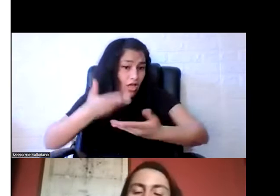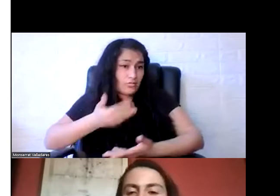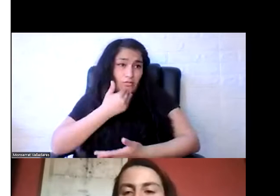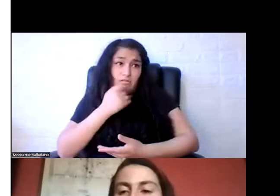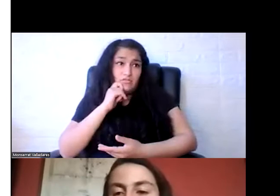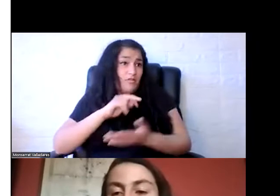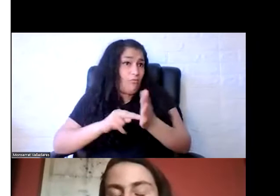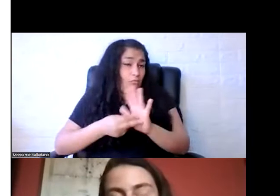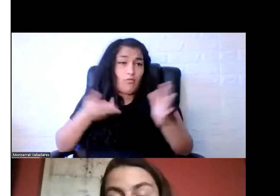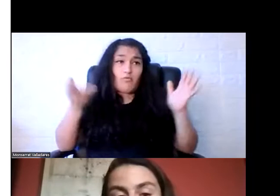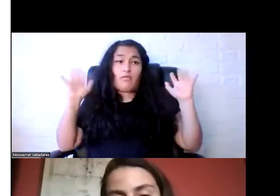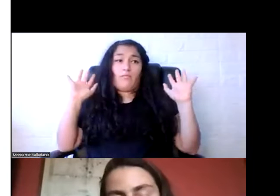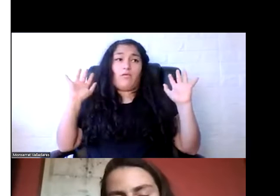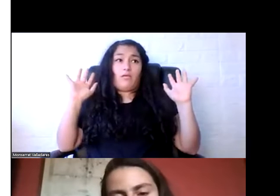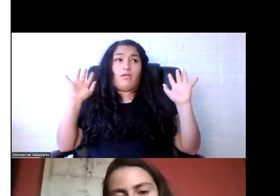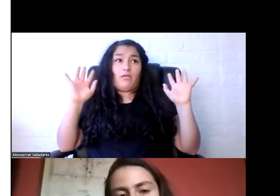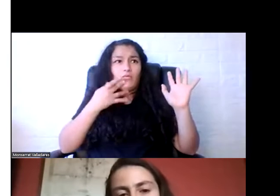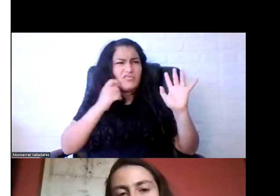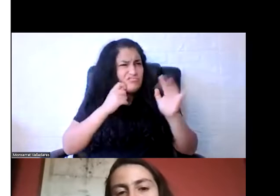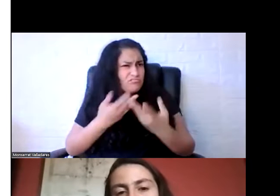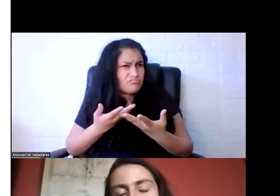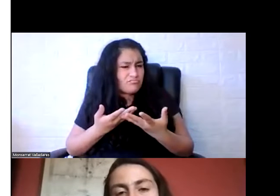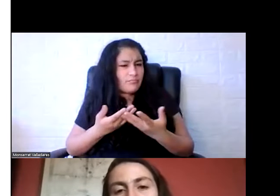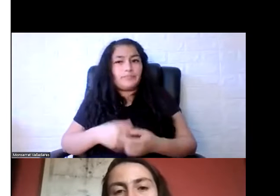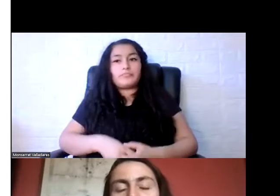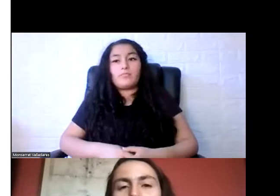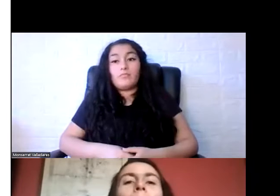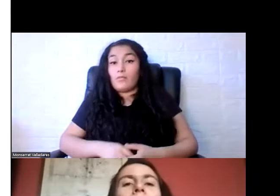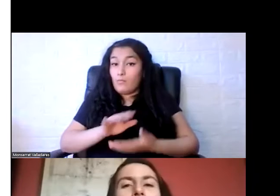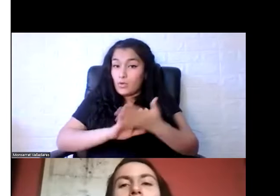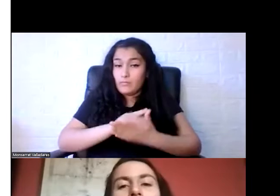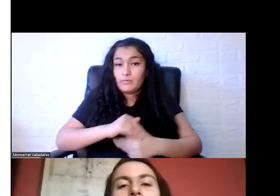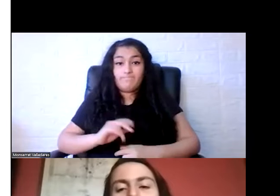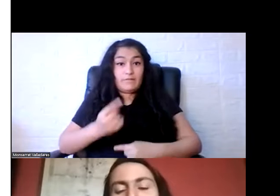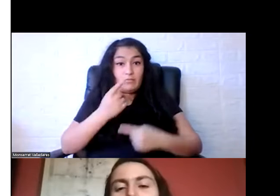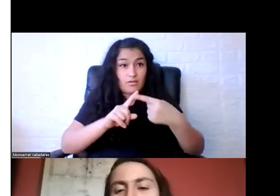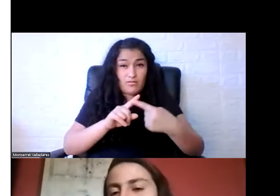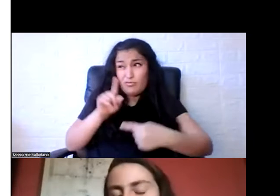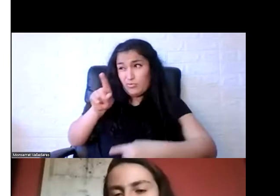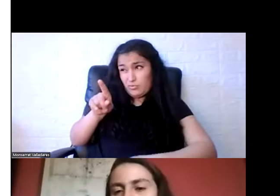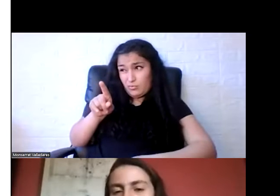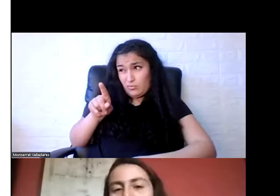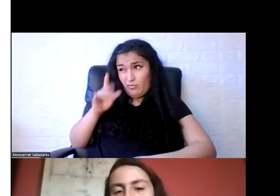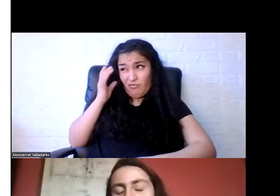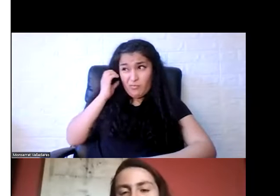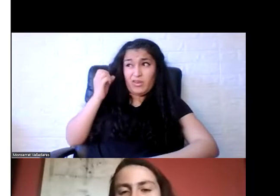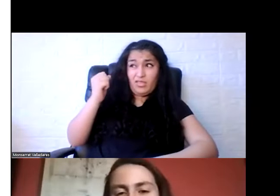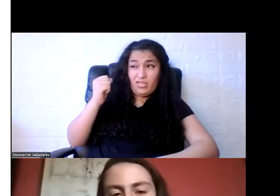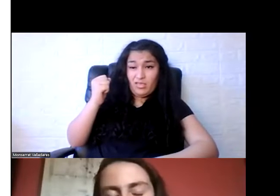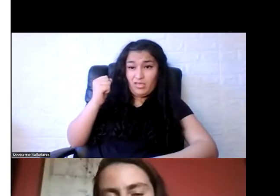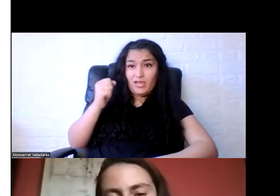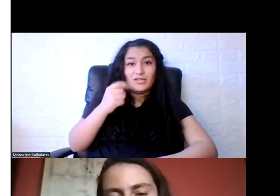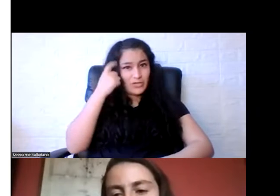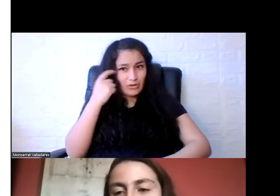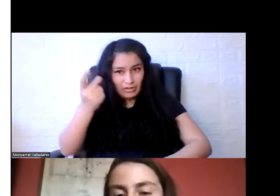Sigo siendo un problema en muchos niveles, creo yo. Primero, cuando te preguntan, tú eres feminista, ¿no es cierto? Y me imagino que acá todas nos